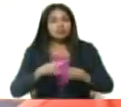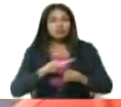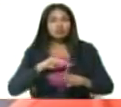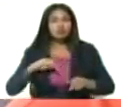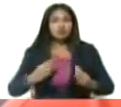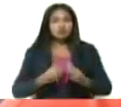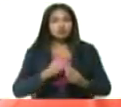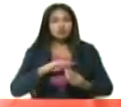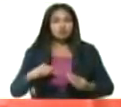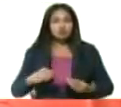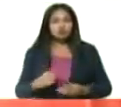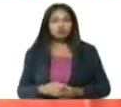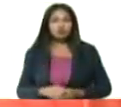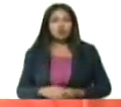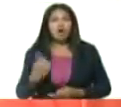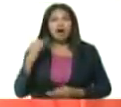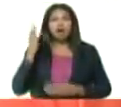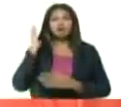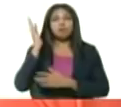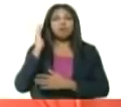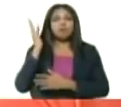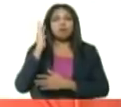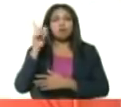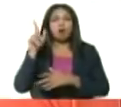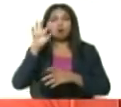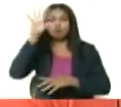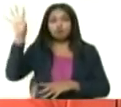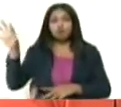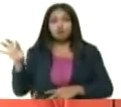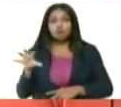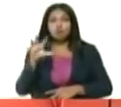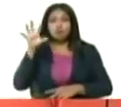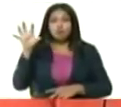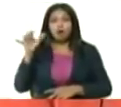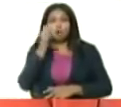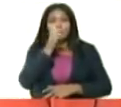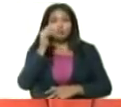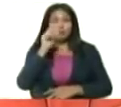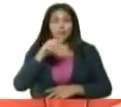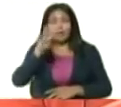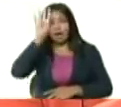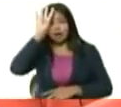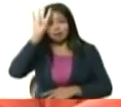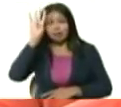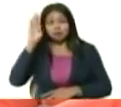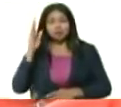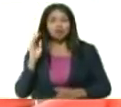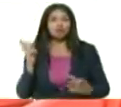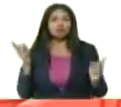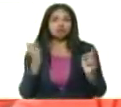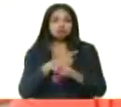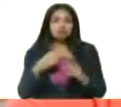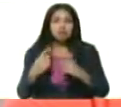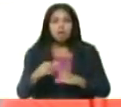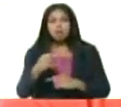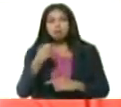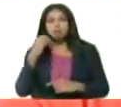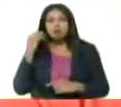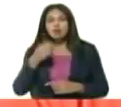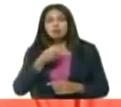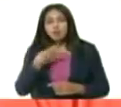Hemos tenido videoconferencias con varios lugares del mundo, incluso con Alemania, ya tuvimos un intercambio muy bueno y muy